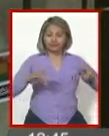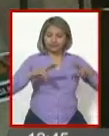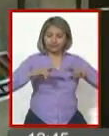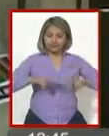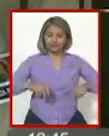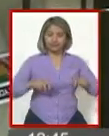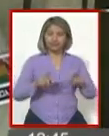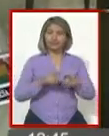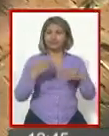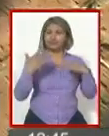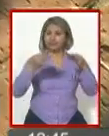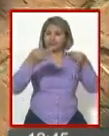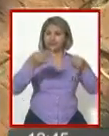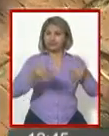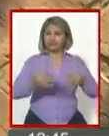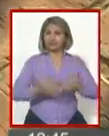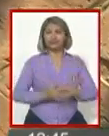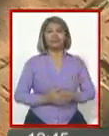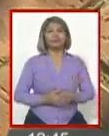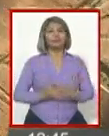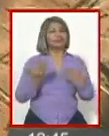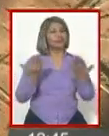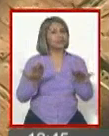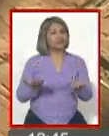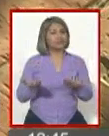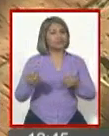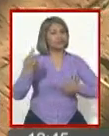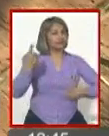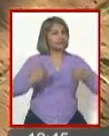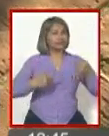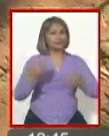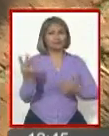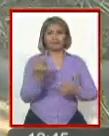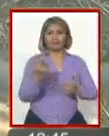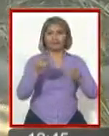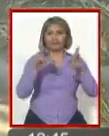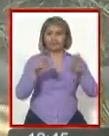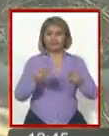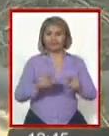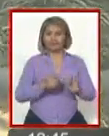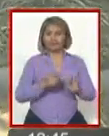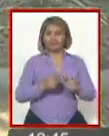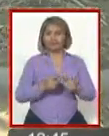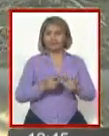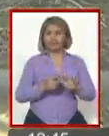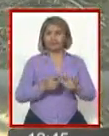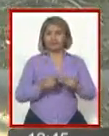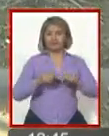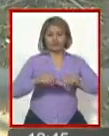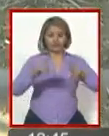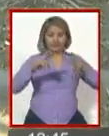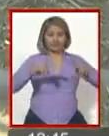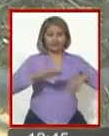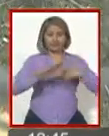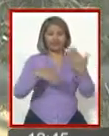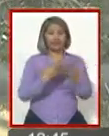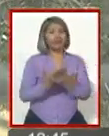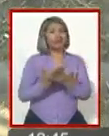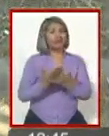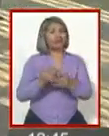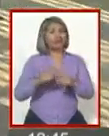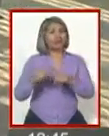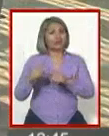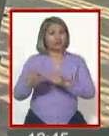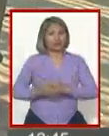indagaciones, logrando establecer que habría habido una discusión. Todavía se va a investigar todos estos